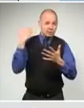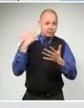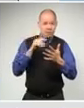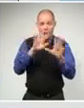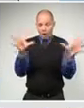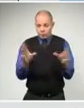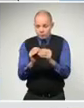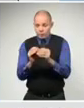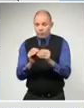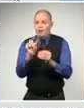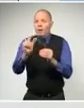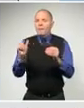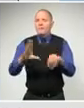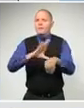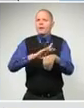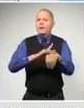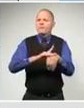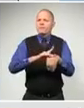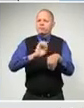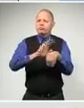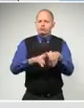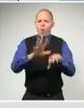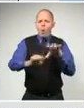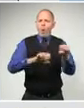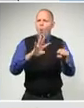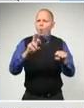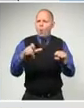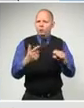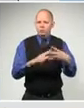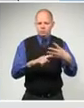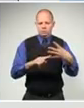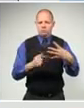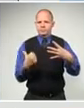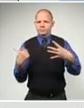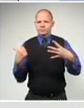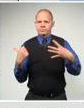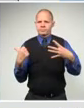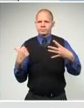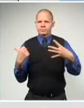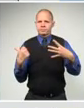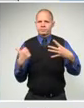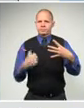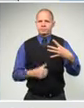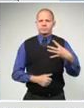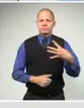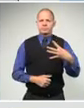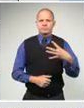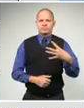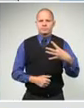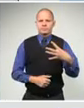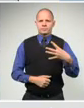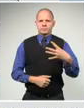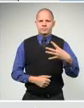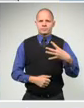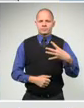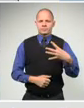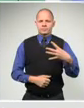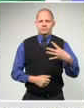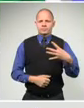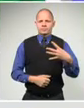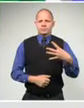78.382 personas con COVID-19 en nuestro país desde el mes de marzo del